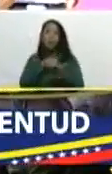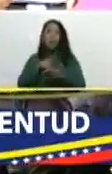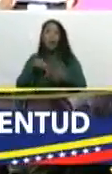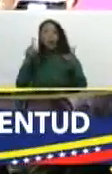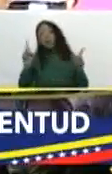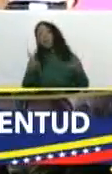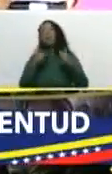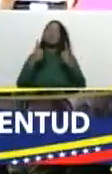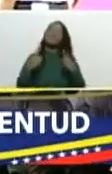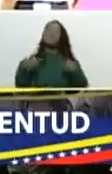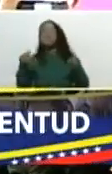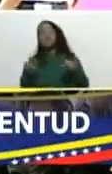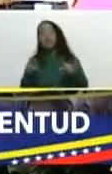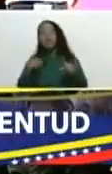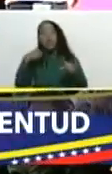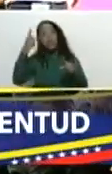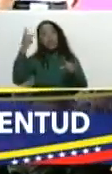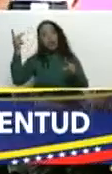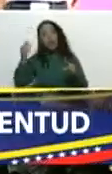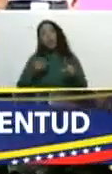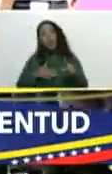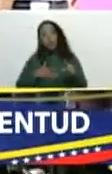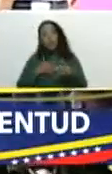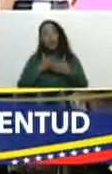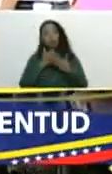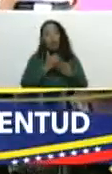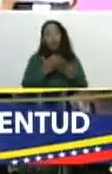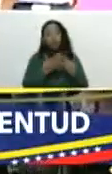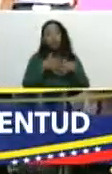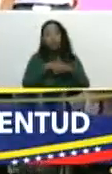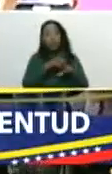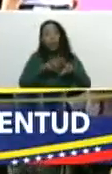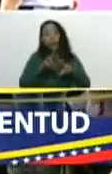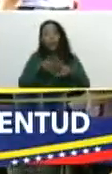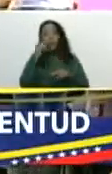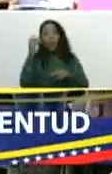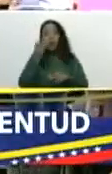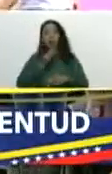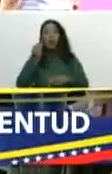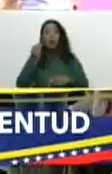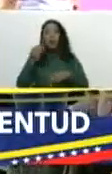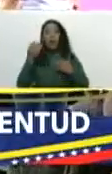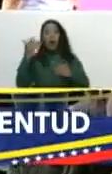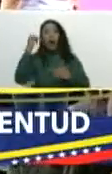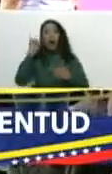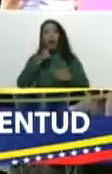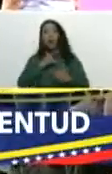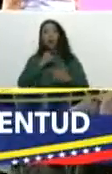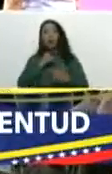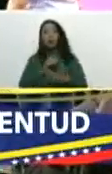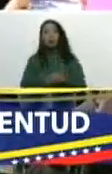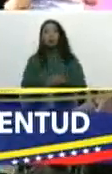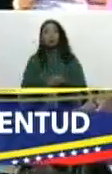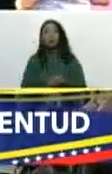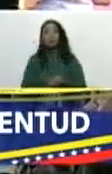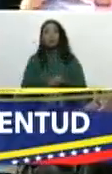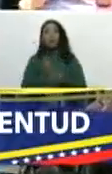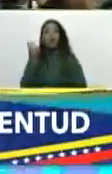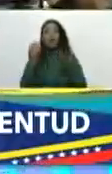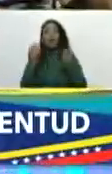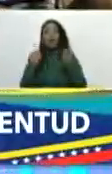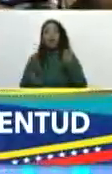y estudié psicología para poder involucrarme con los niños y con los jóvenes que tienen un futuro. Qué bueno, es muy importante